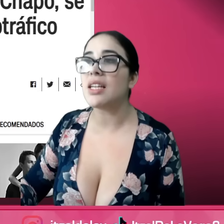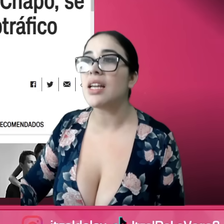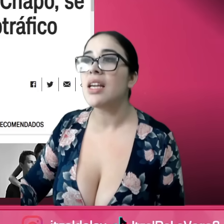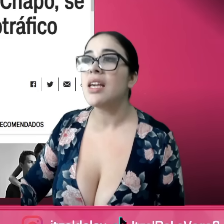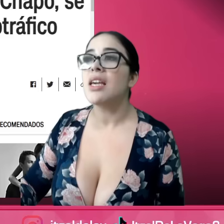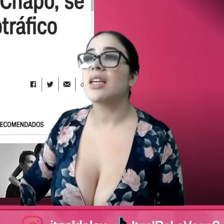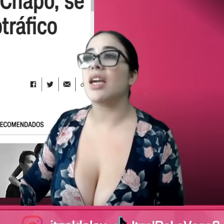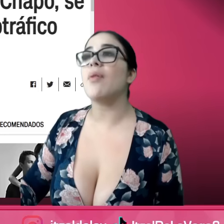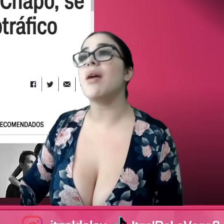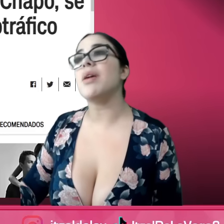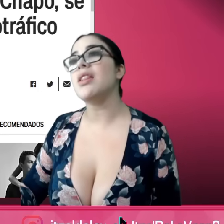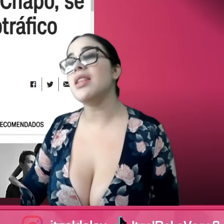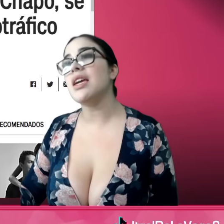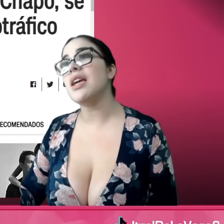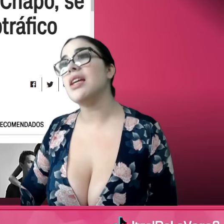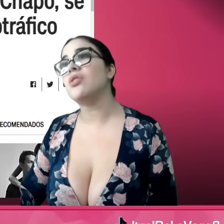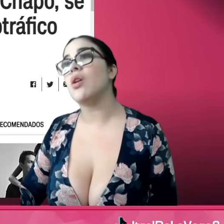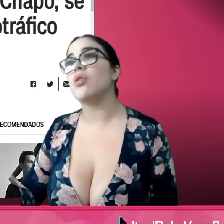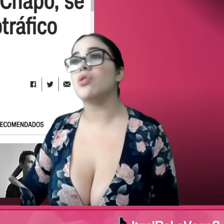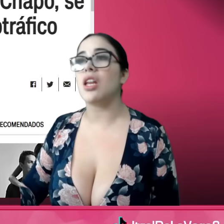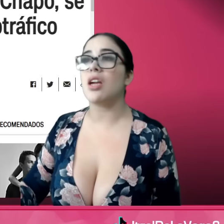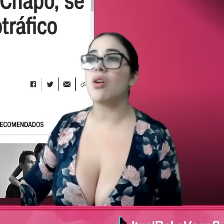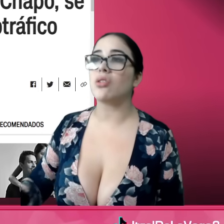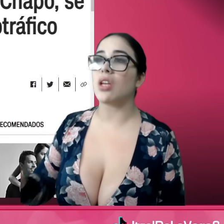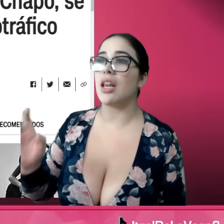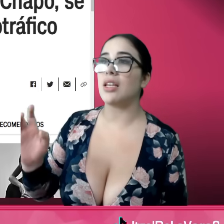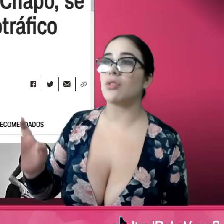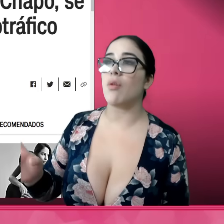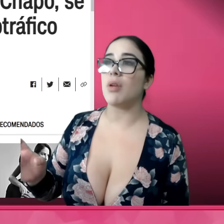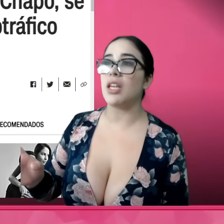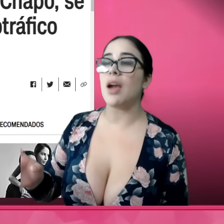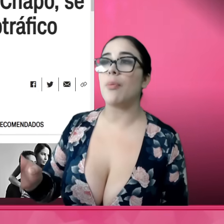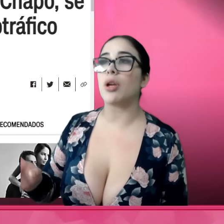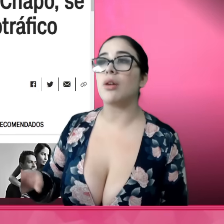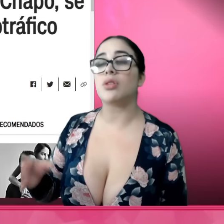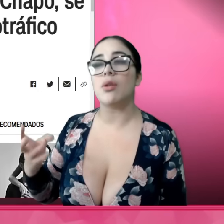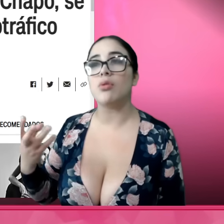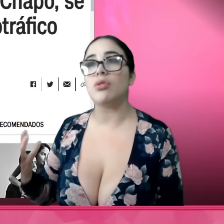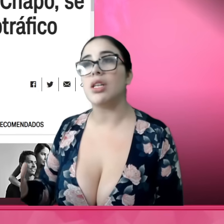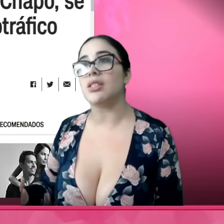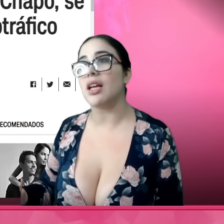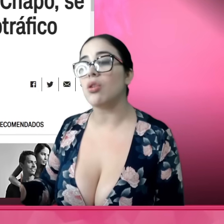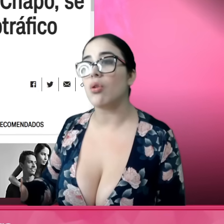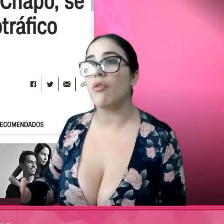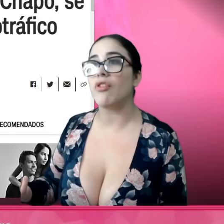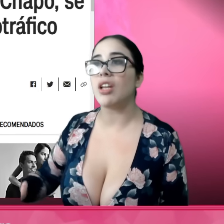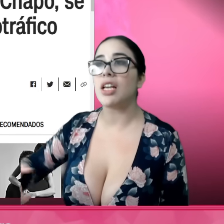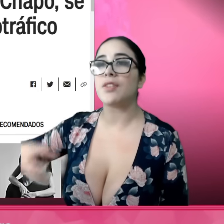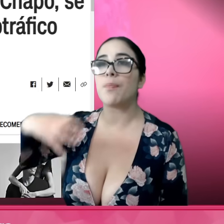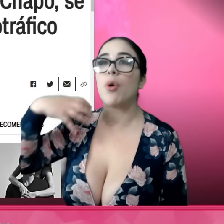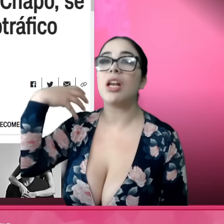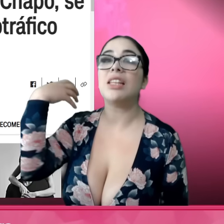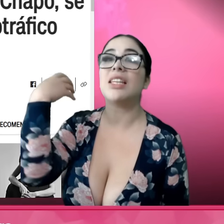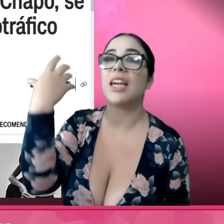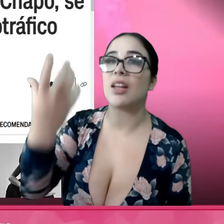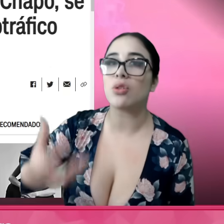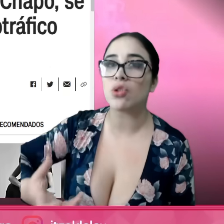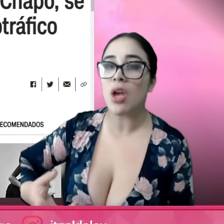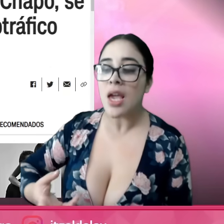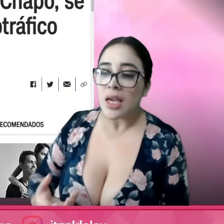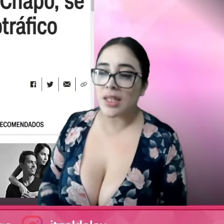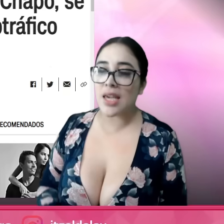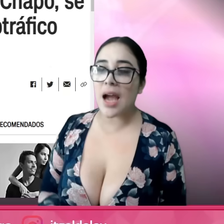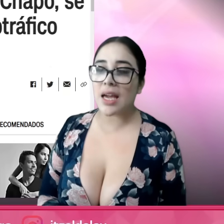a decir que obviamente esto a los gringos les convenía porque lo estaban utilizando con fines